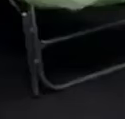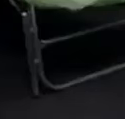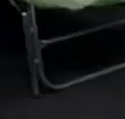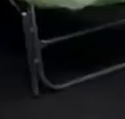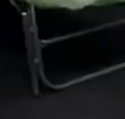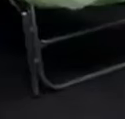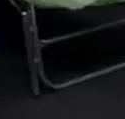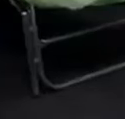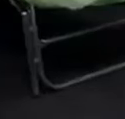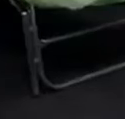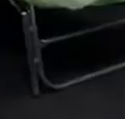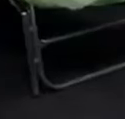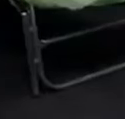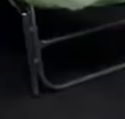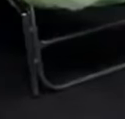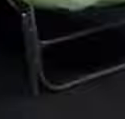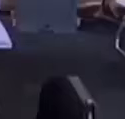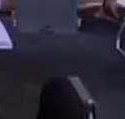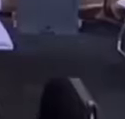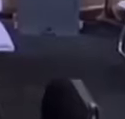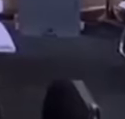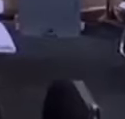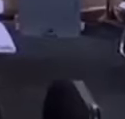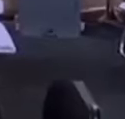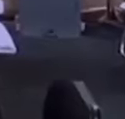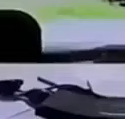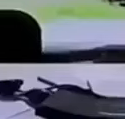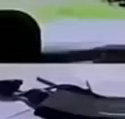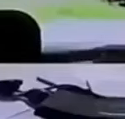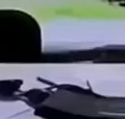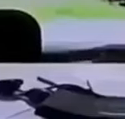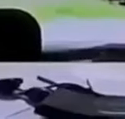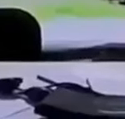Vine a darle un beso al mundo y nada